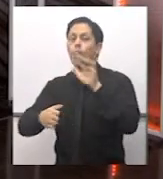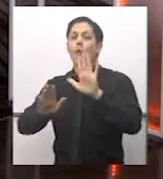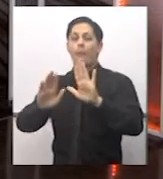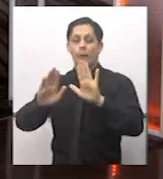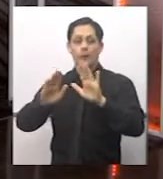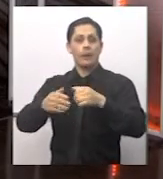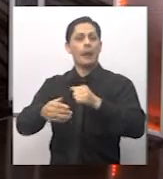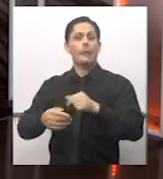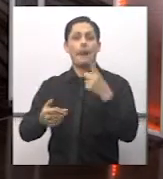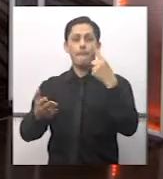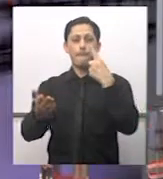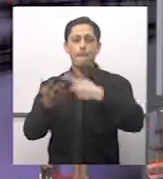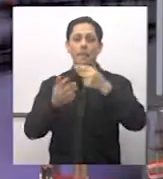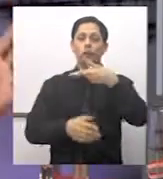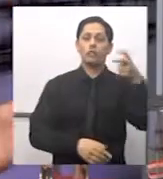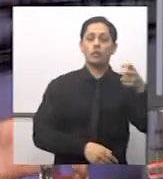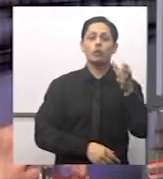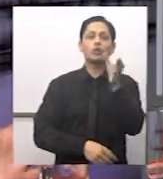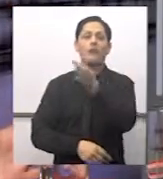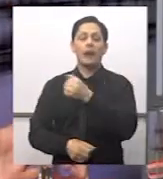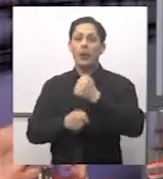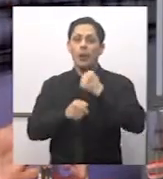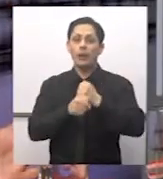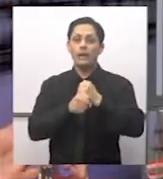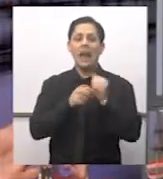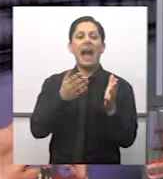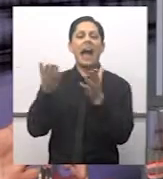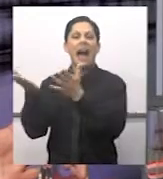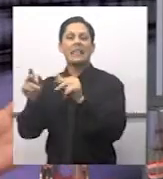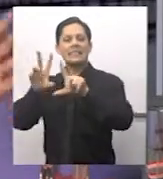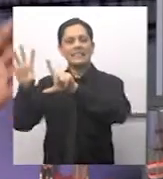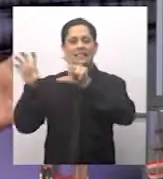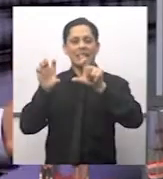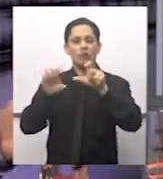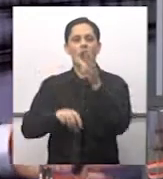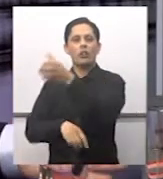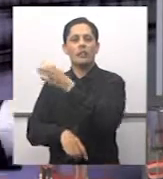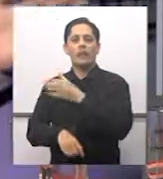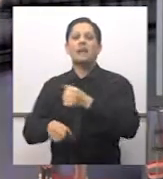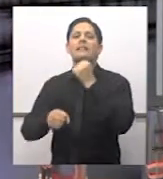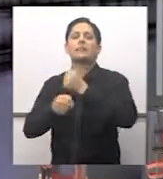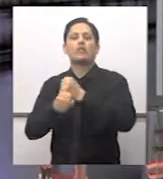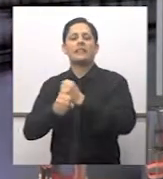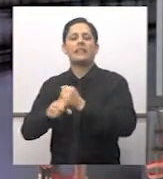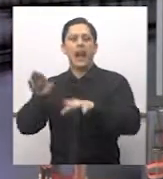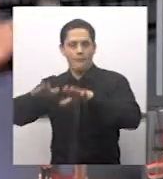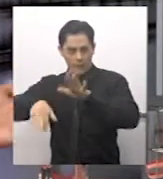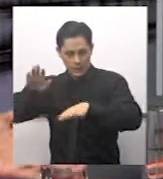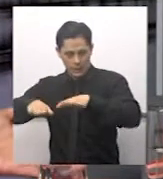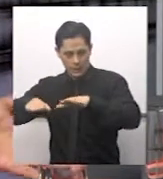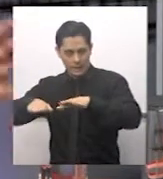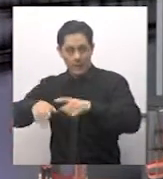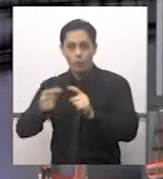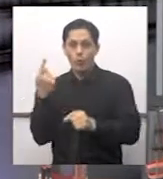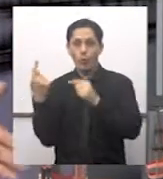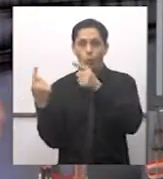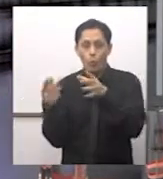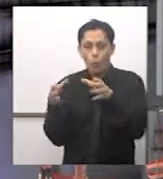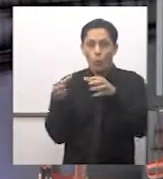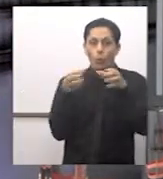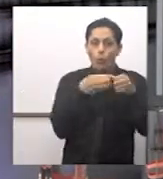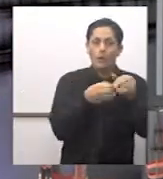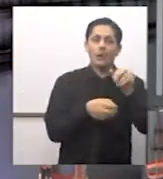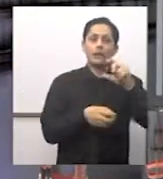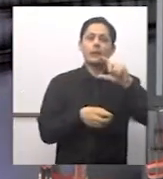1.200 trabajadores portuarios hay 700 que son eventuales. Y con uno de ellos, con TCEVAL, llegaron a